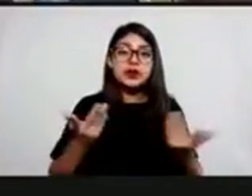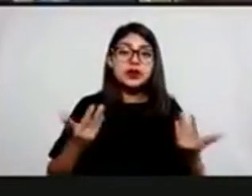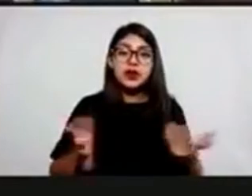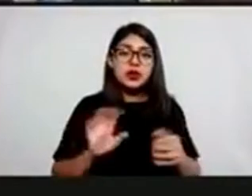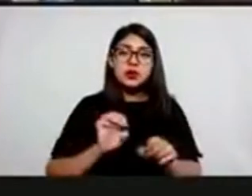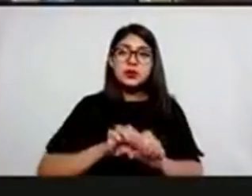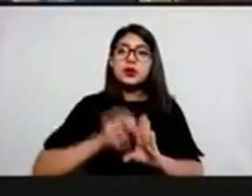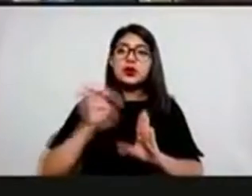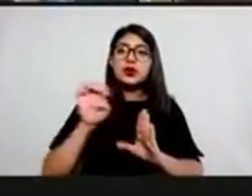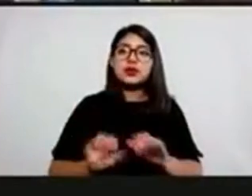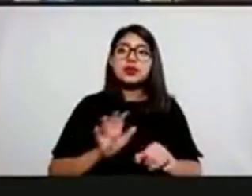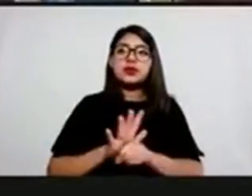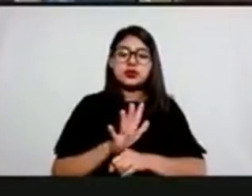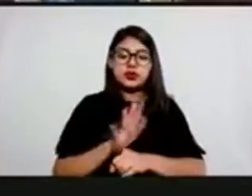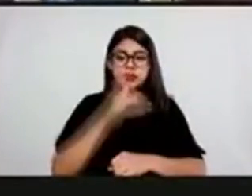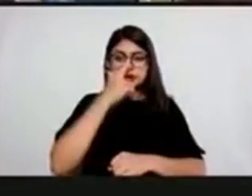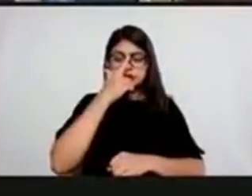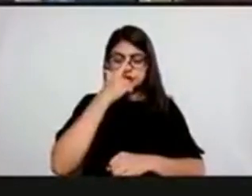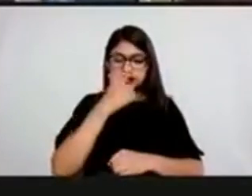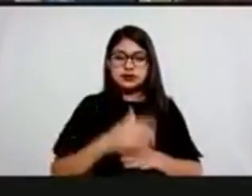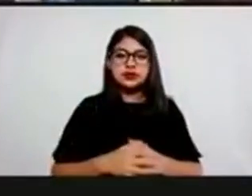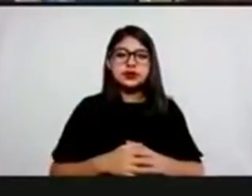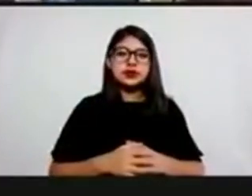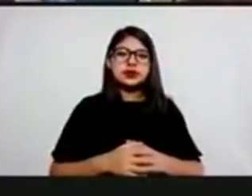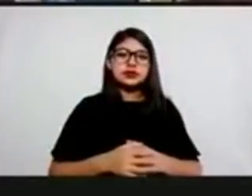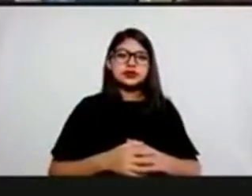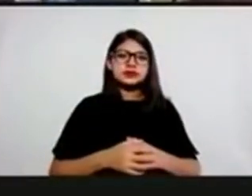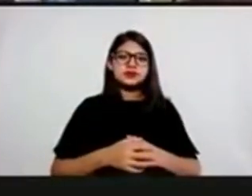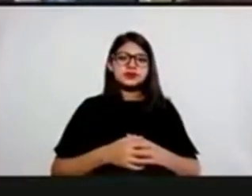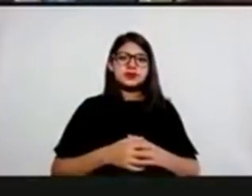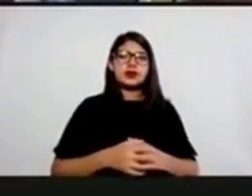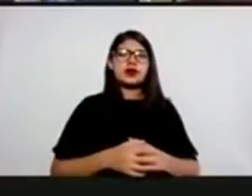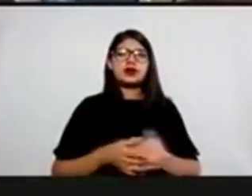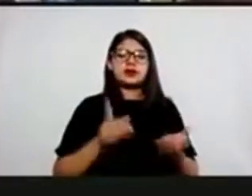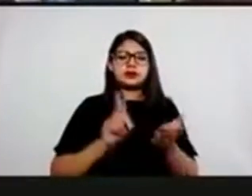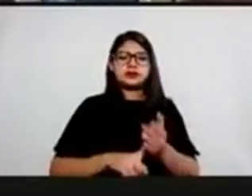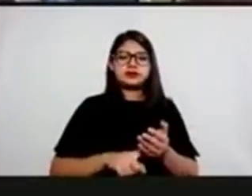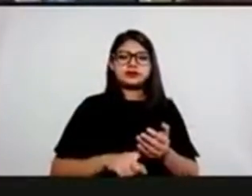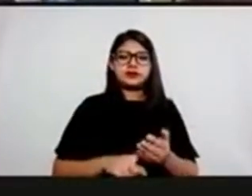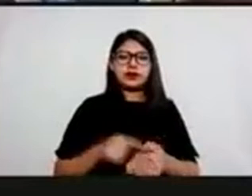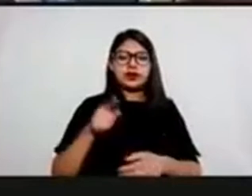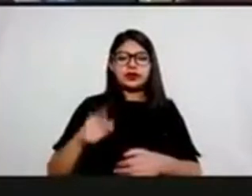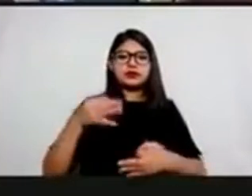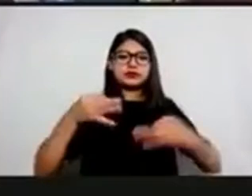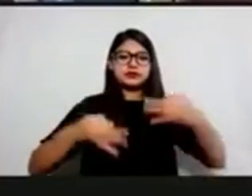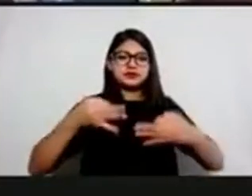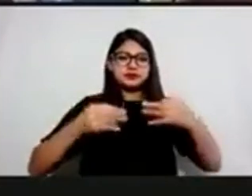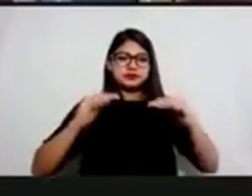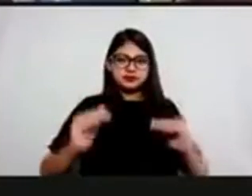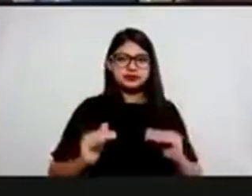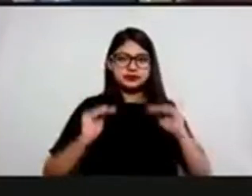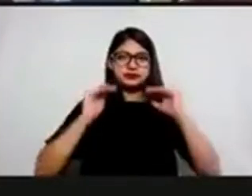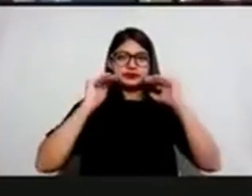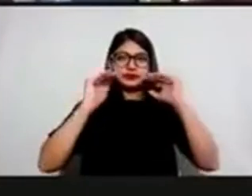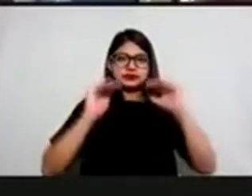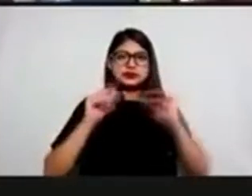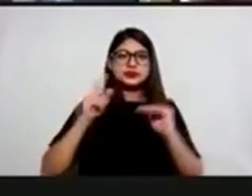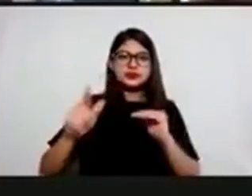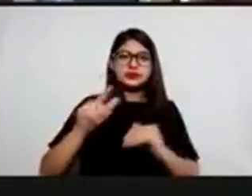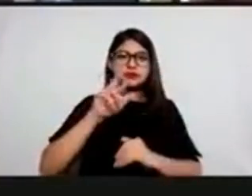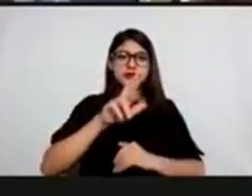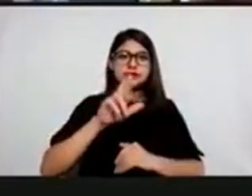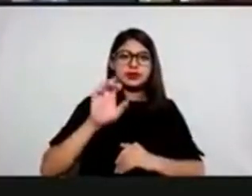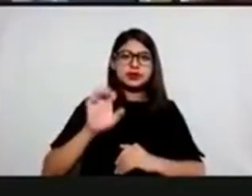lo siguiente. Analizando el precedente emitido por la Sala Superior en el recurso de revisión del procedimiento